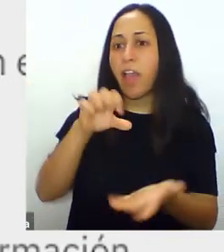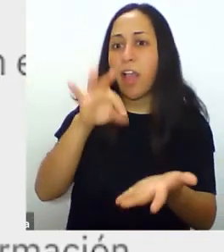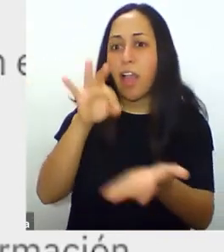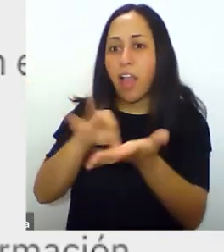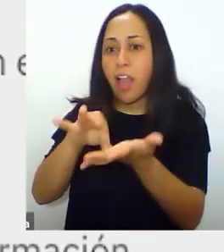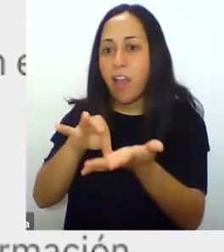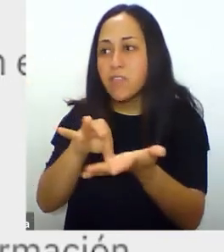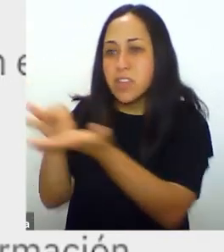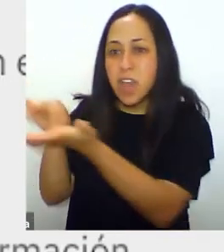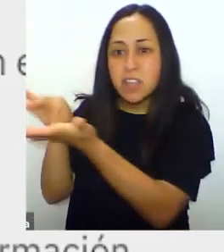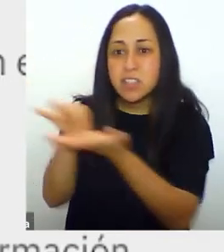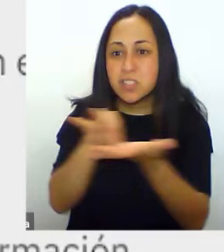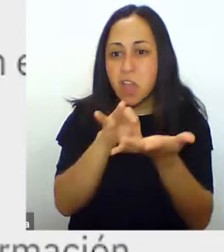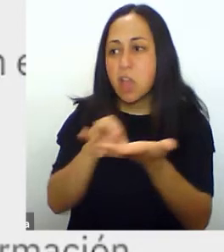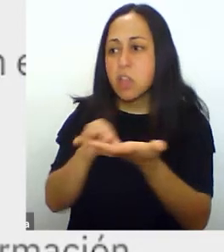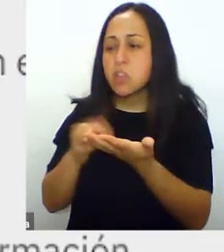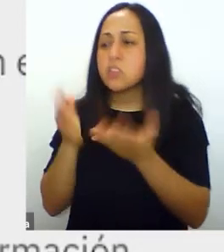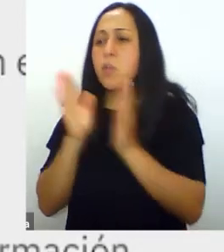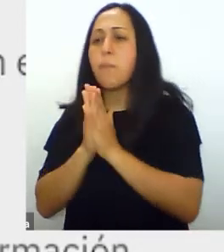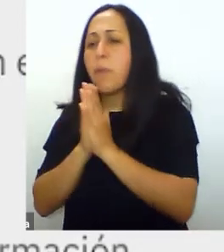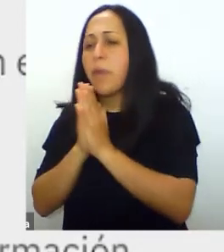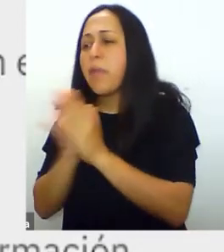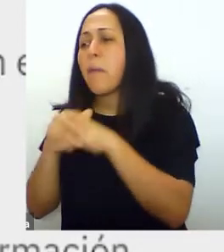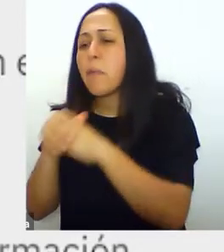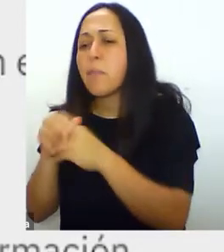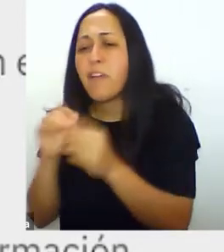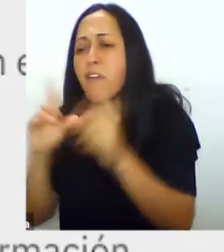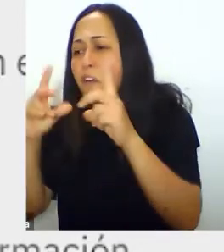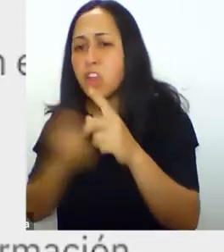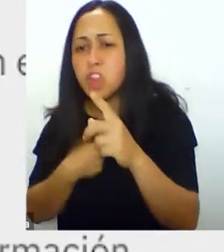a su círculo que no comparta más fotografías de ella en Facebook.